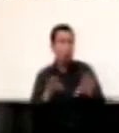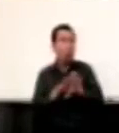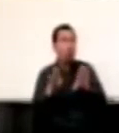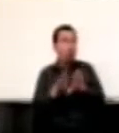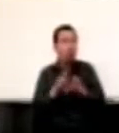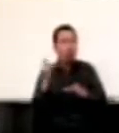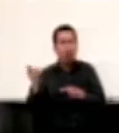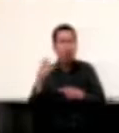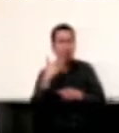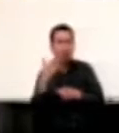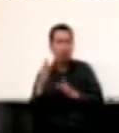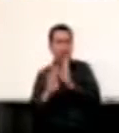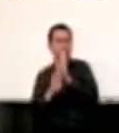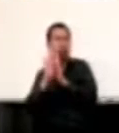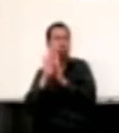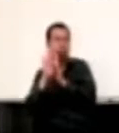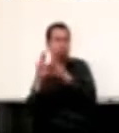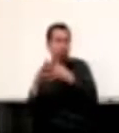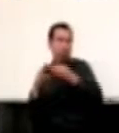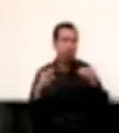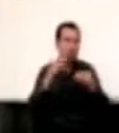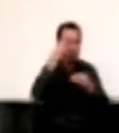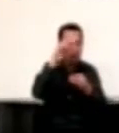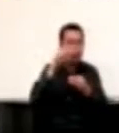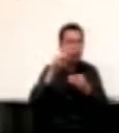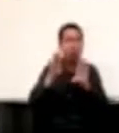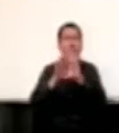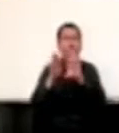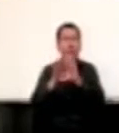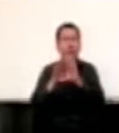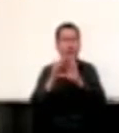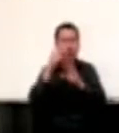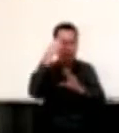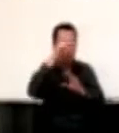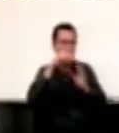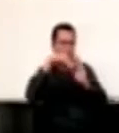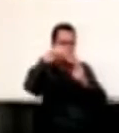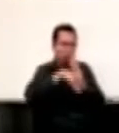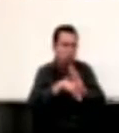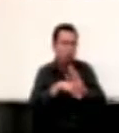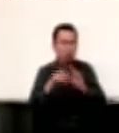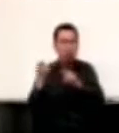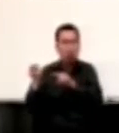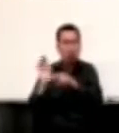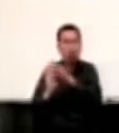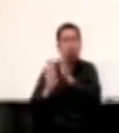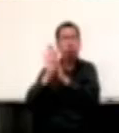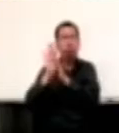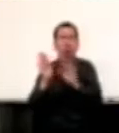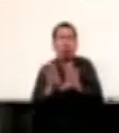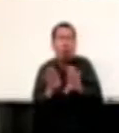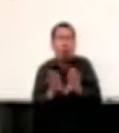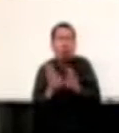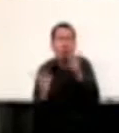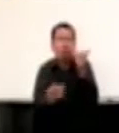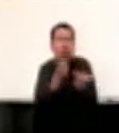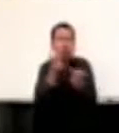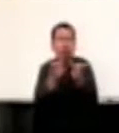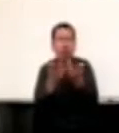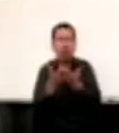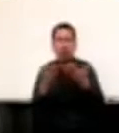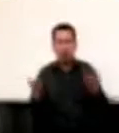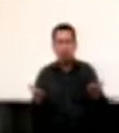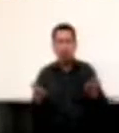pues, a que su democracia esté mejor evaluada que la mexicana. Ahora, ¿qué propuestas se habrían que